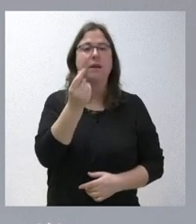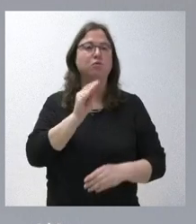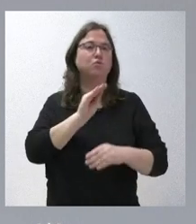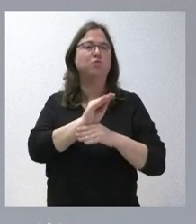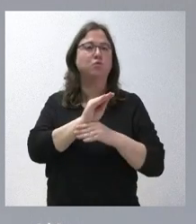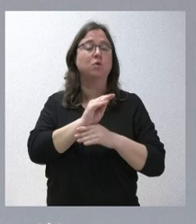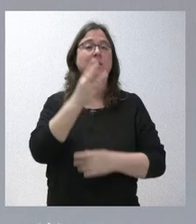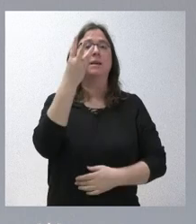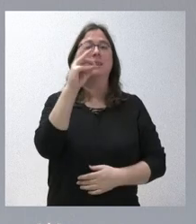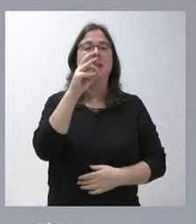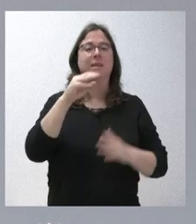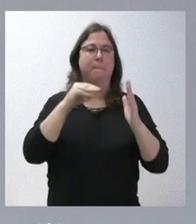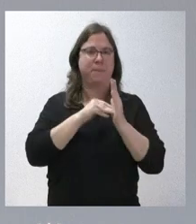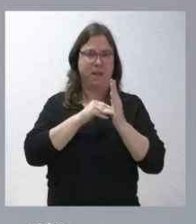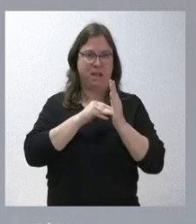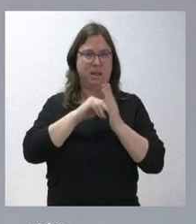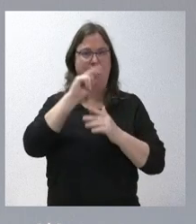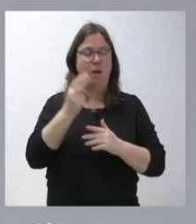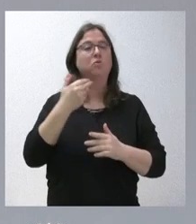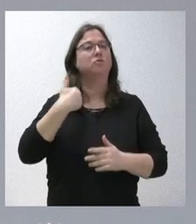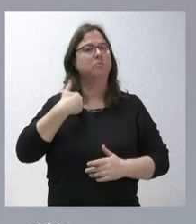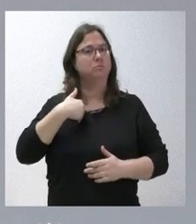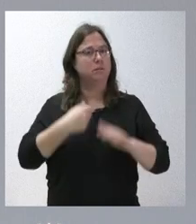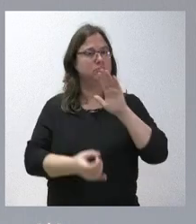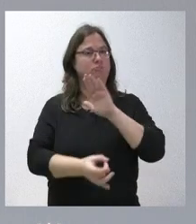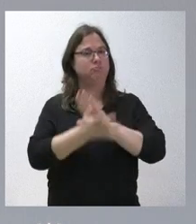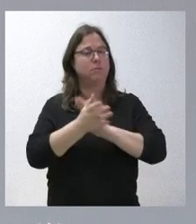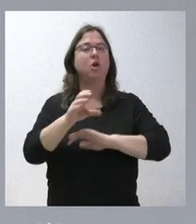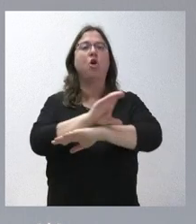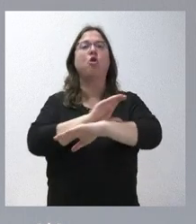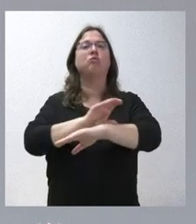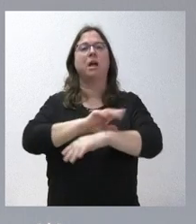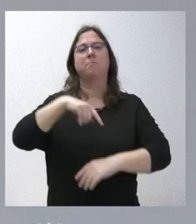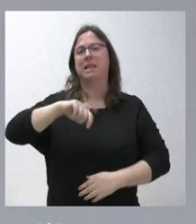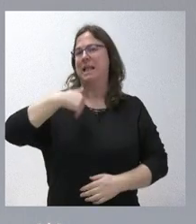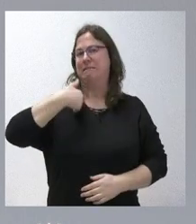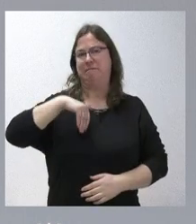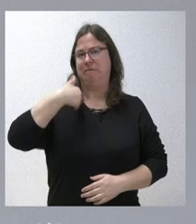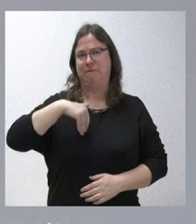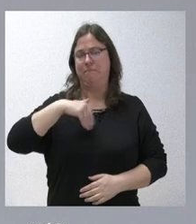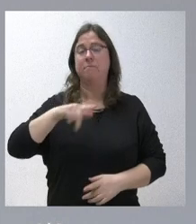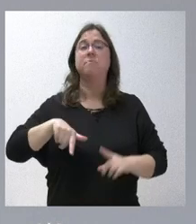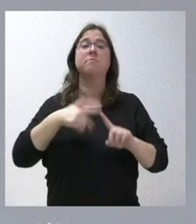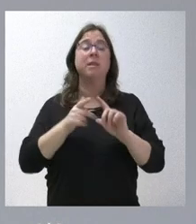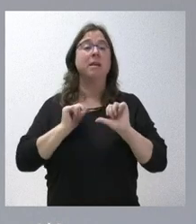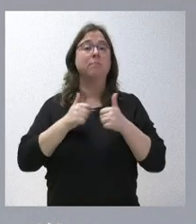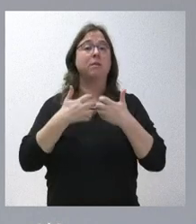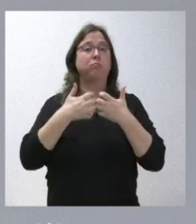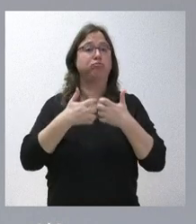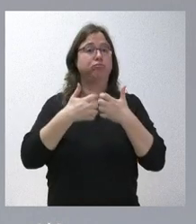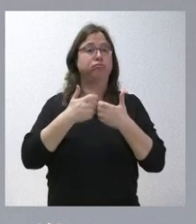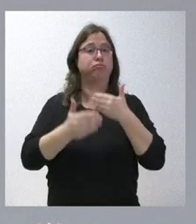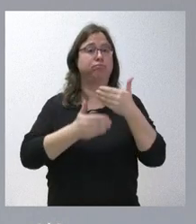son 30.000 ya están constituidos por la consejería de la presidencia Y a medida que empiece a funcionar y a